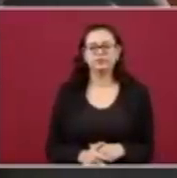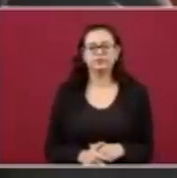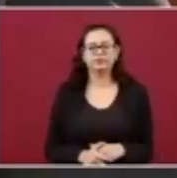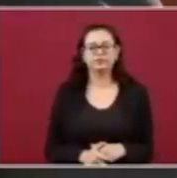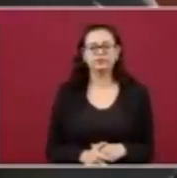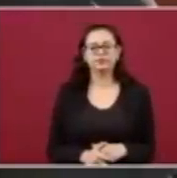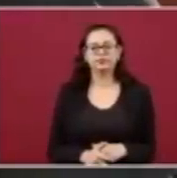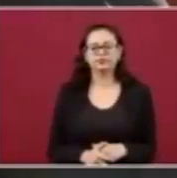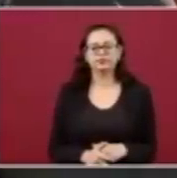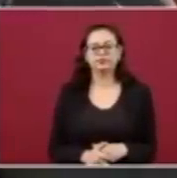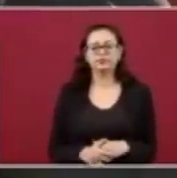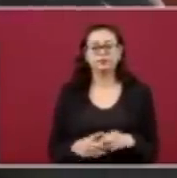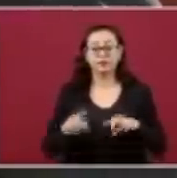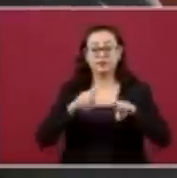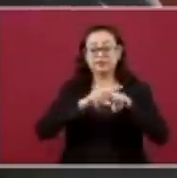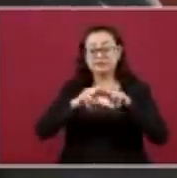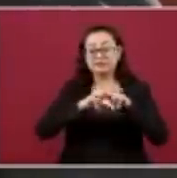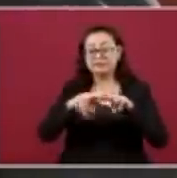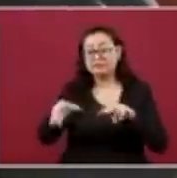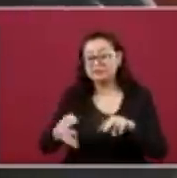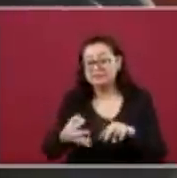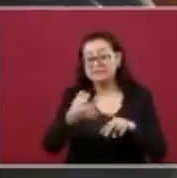Estuvieron a punto de inaugurarlo.